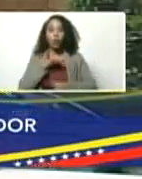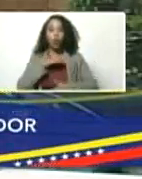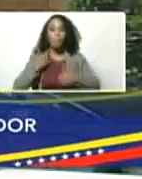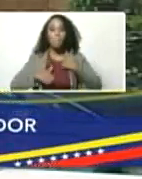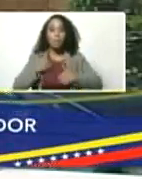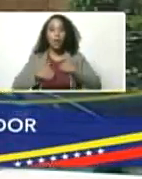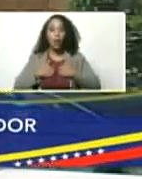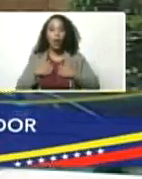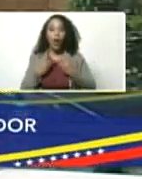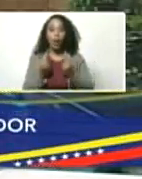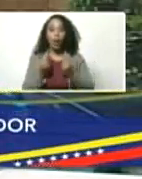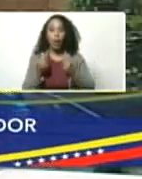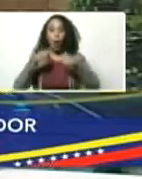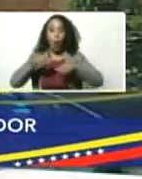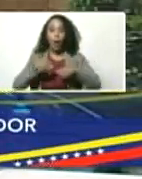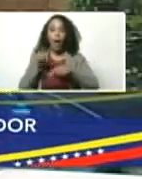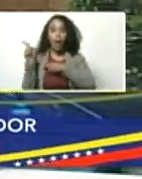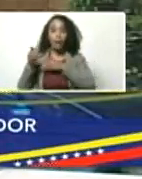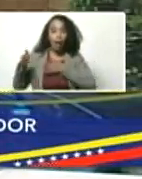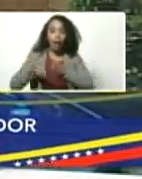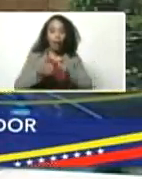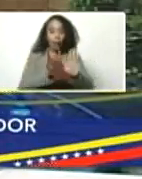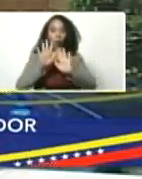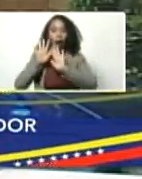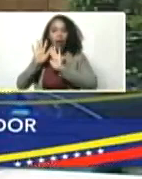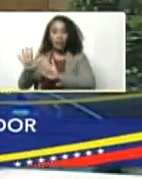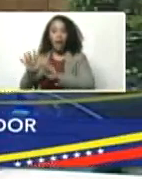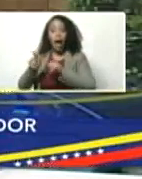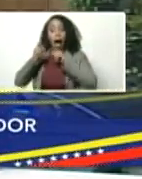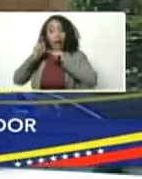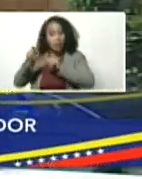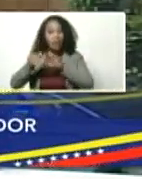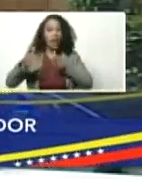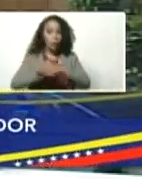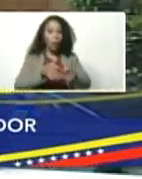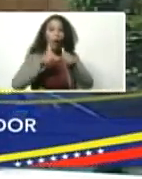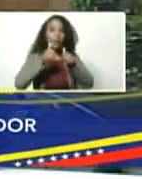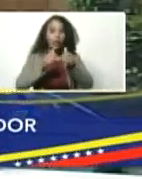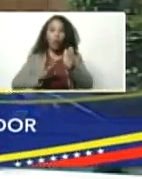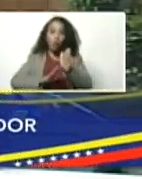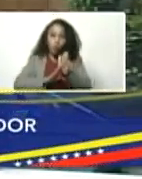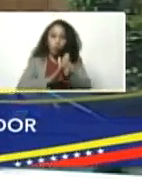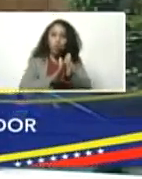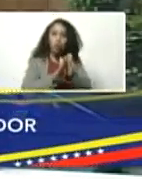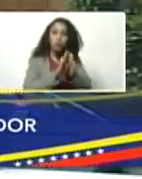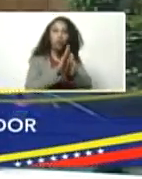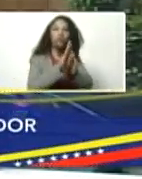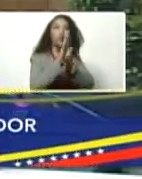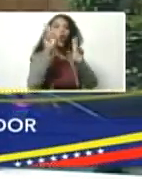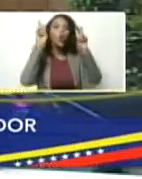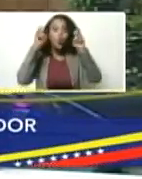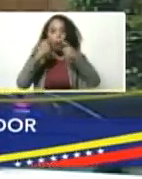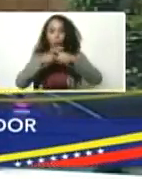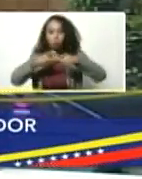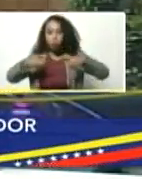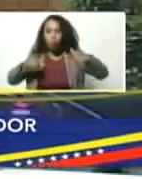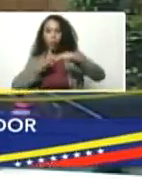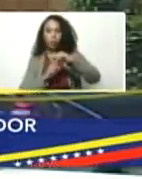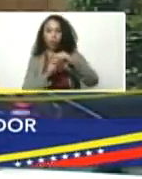de economía. Ese es el camino, esa es la ruta. El camino de la nueva prosperidad